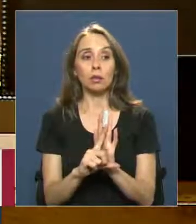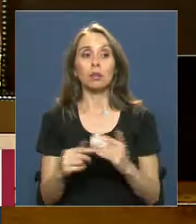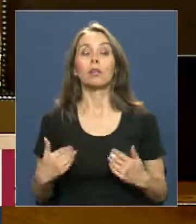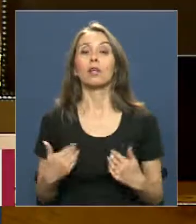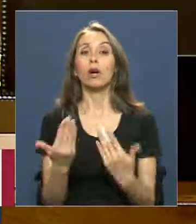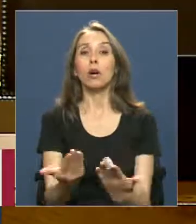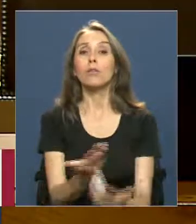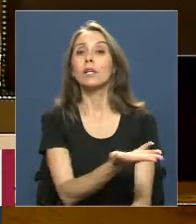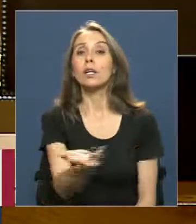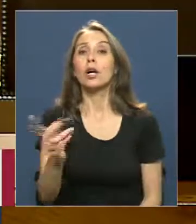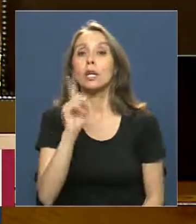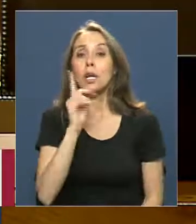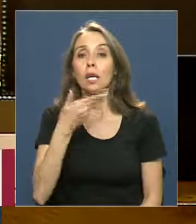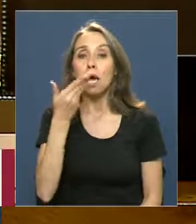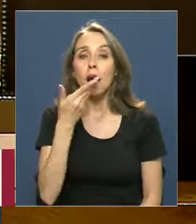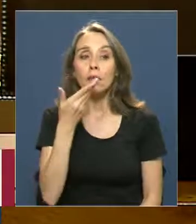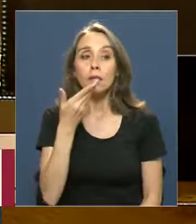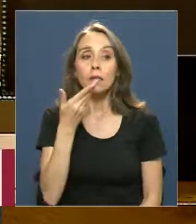Ofrezco la palabra.